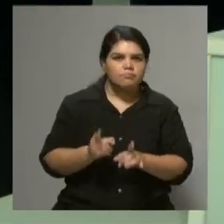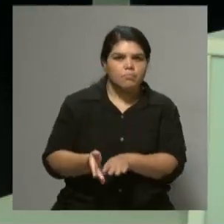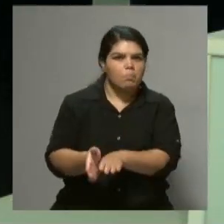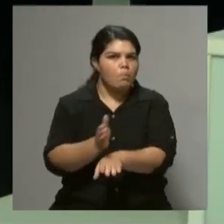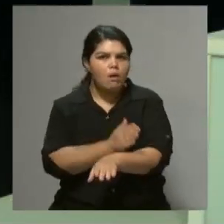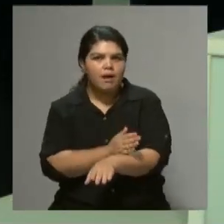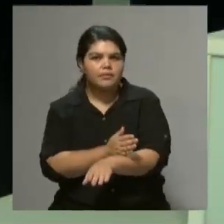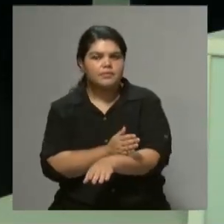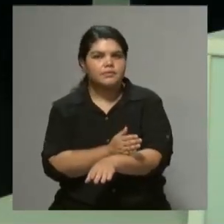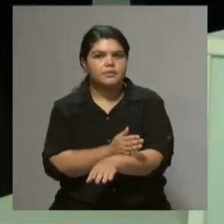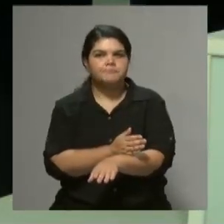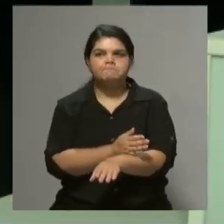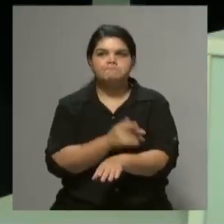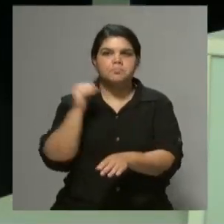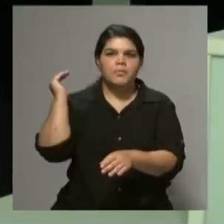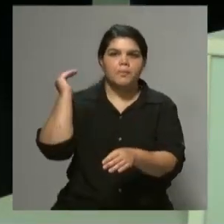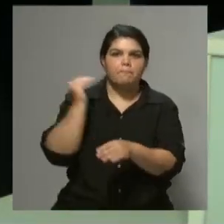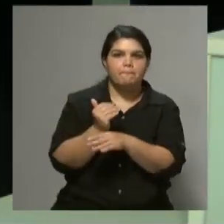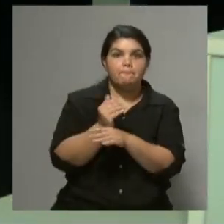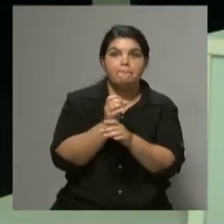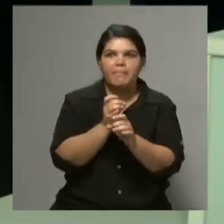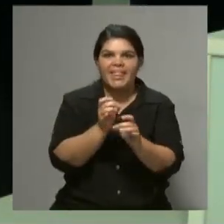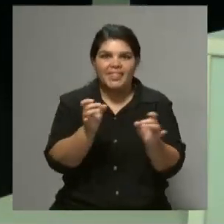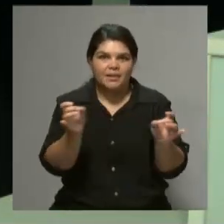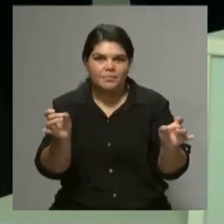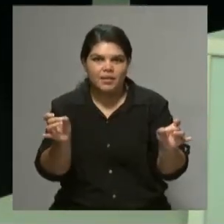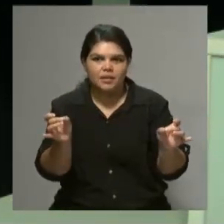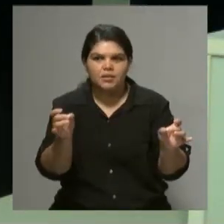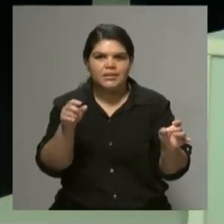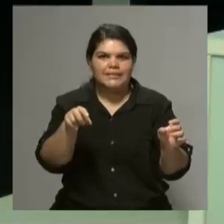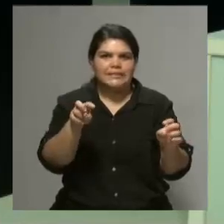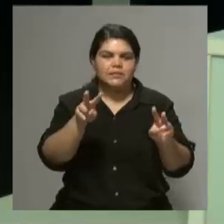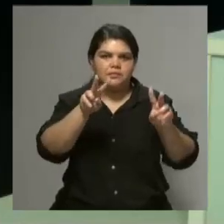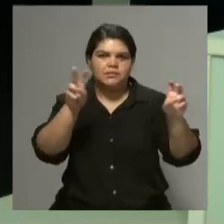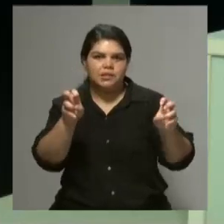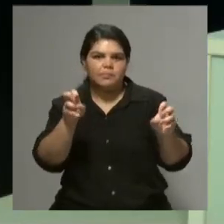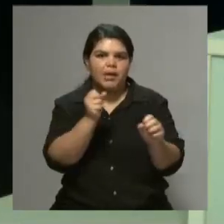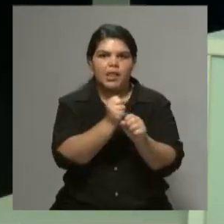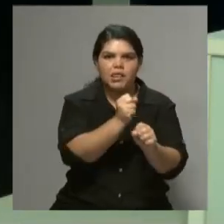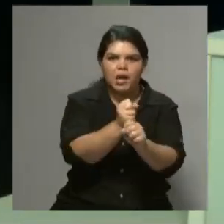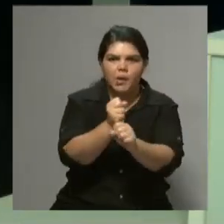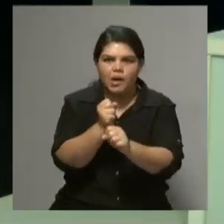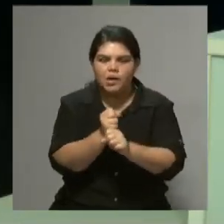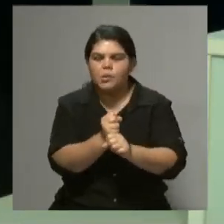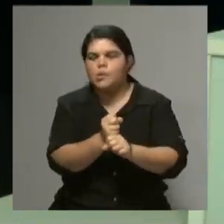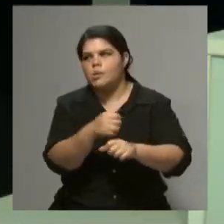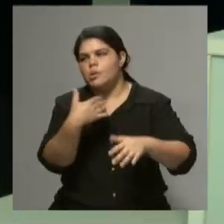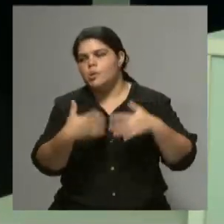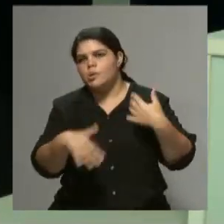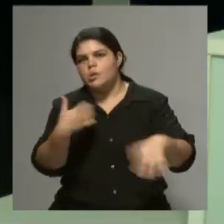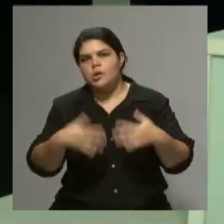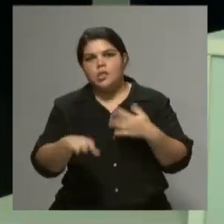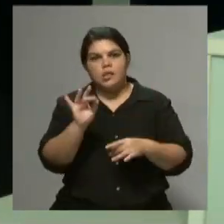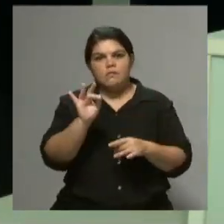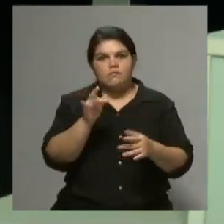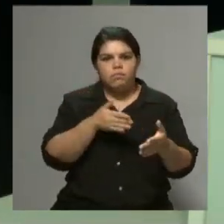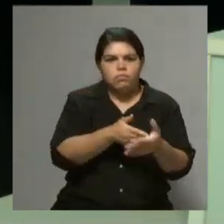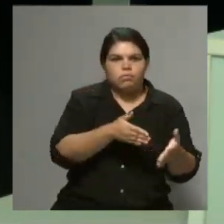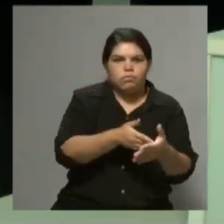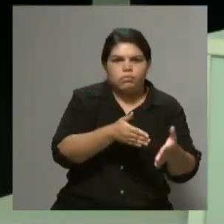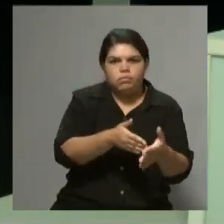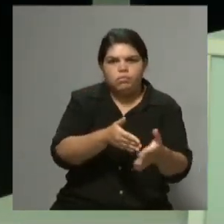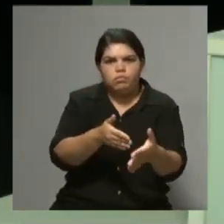el marco de la pandemia que han condicionado la situación laboral, más allá de que se han perdido trabajos, si eso es una realidad, y la situación de pobreza que